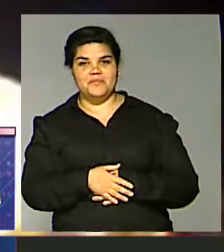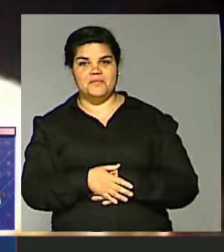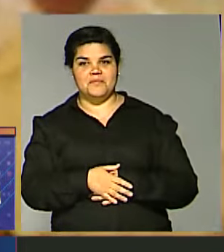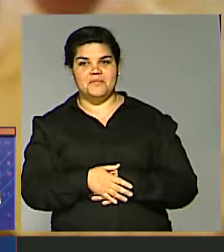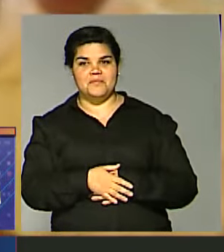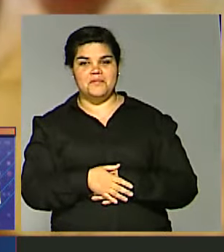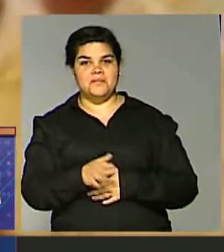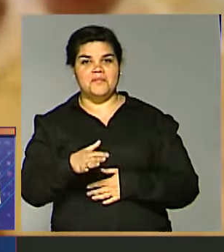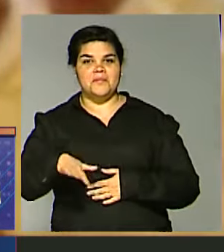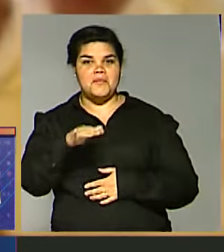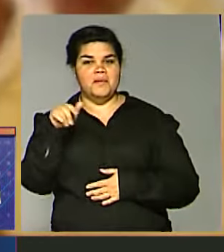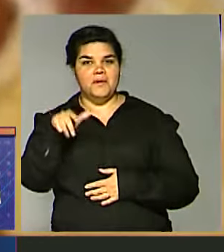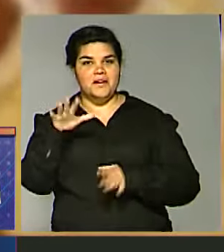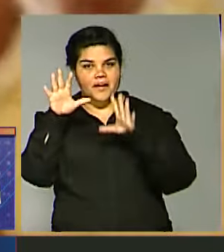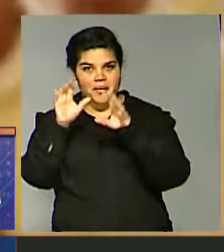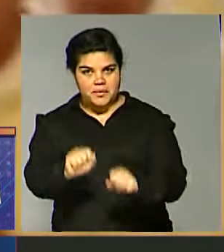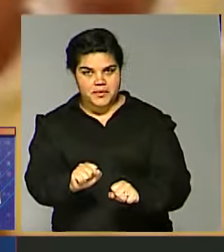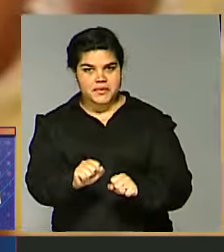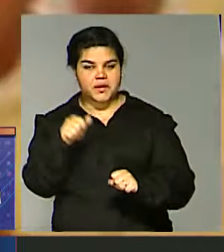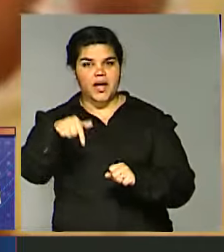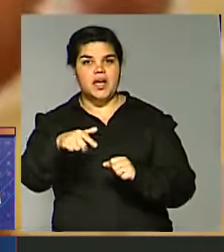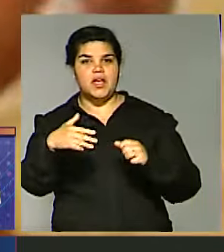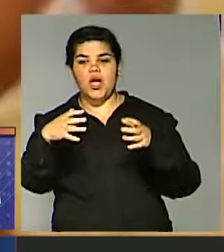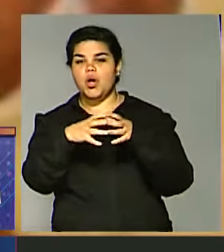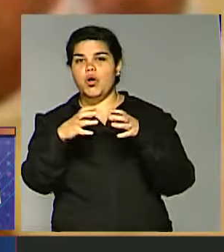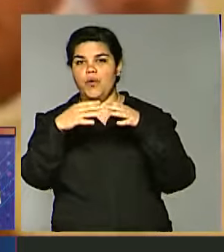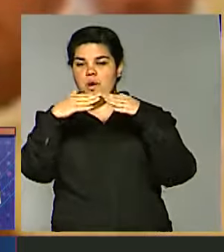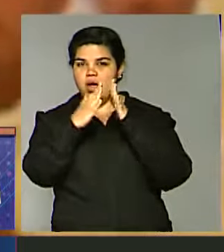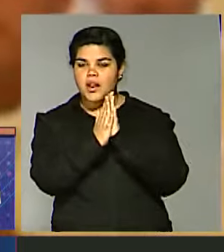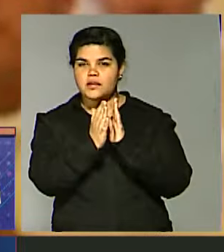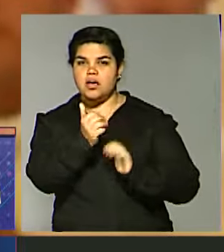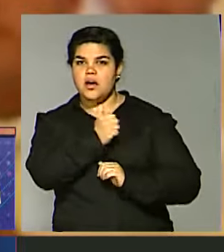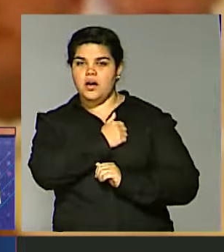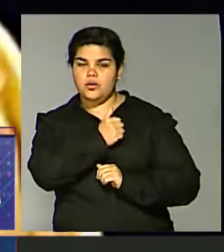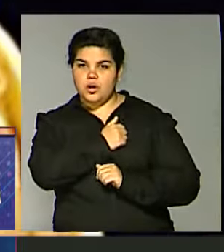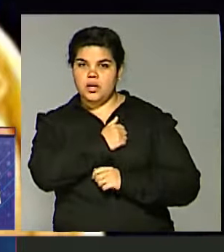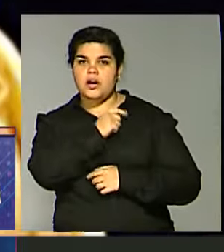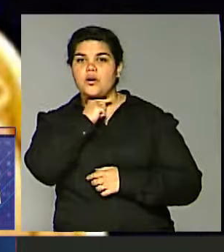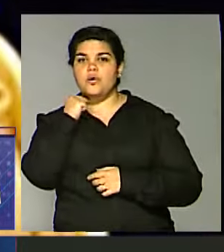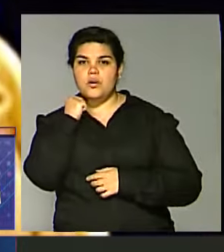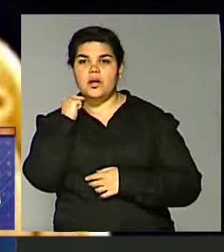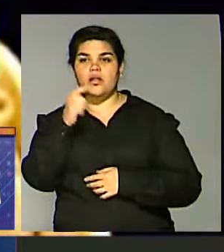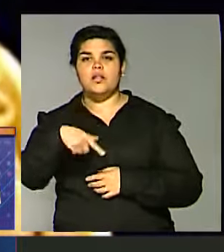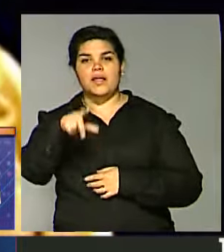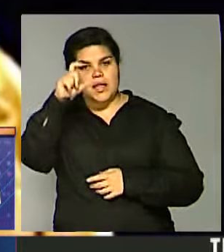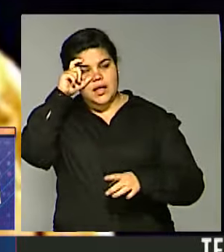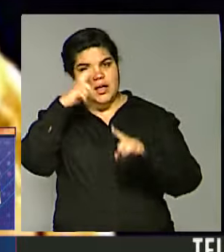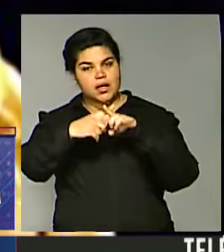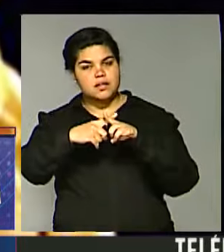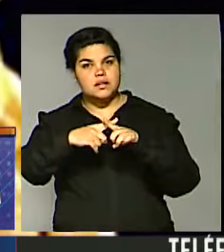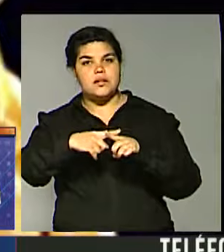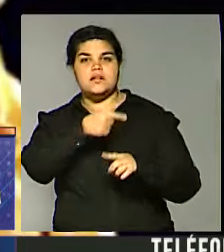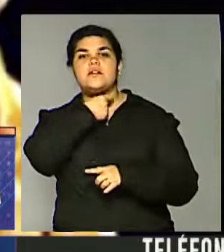el flagelo de los abusos sexuales de clero católico se ha desarrollado en lo que el ex sacerdote mexicano Alberto